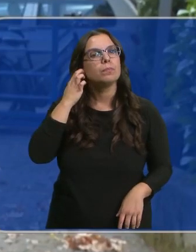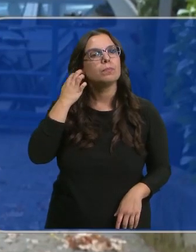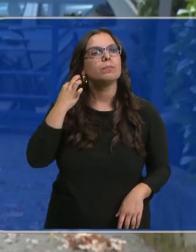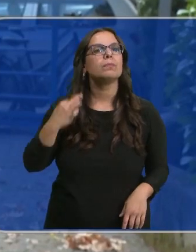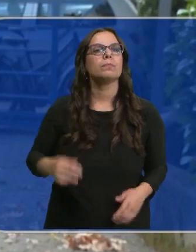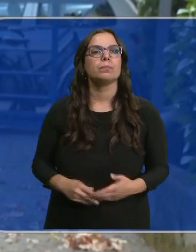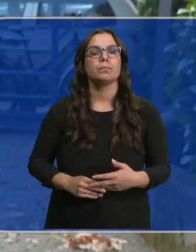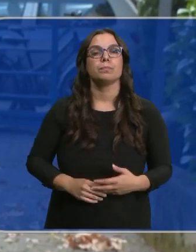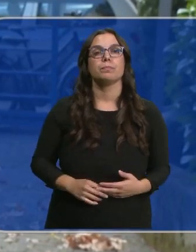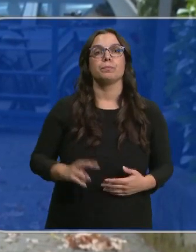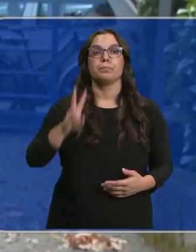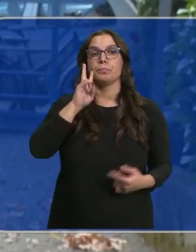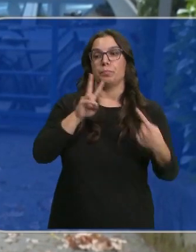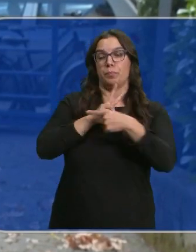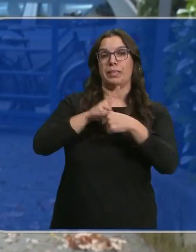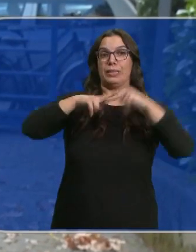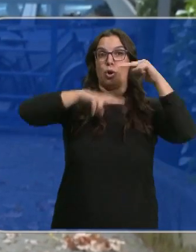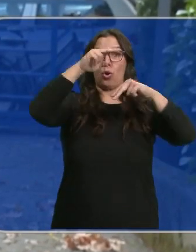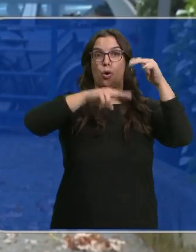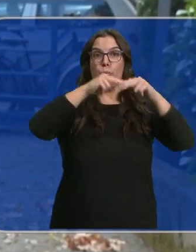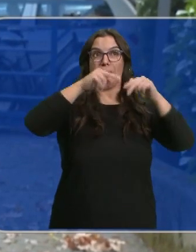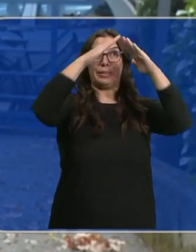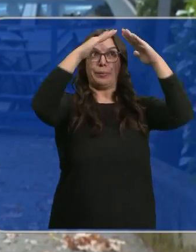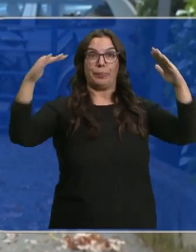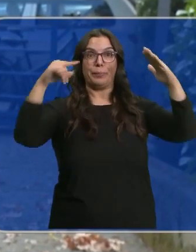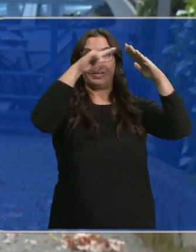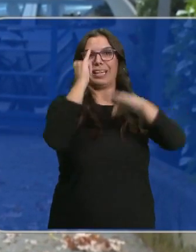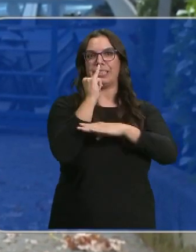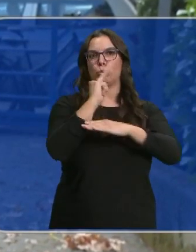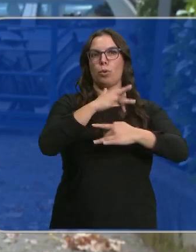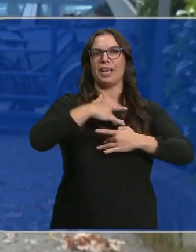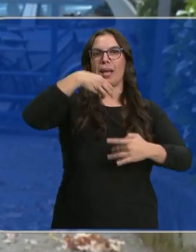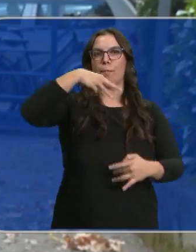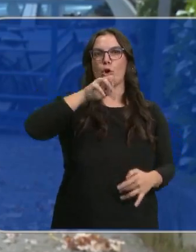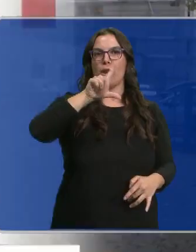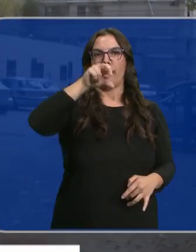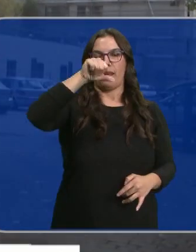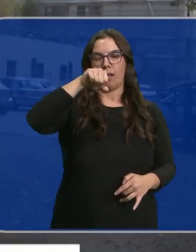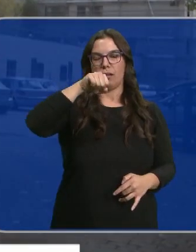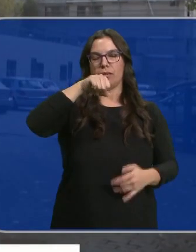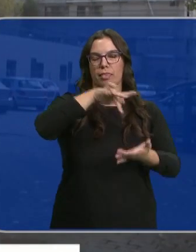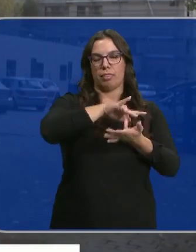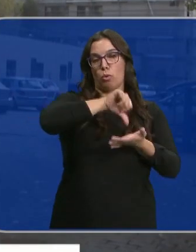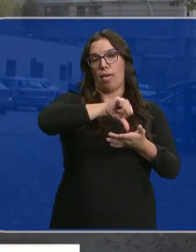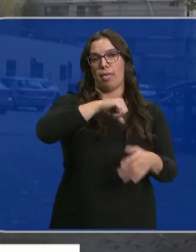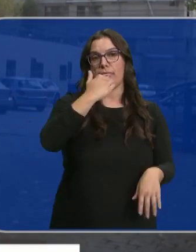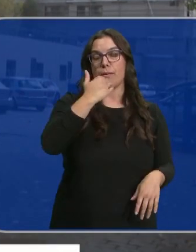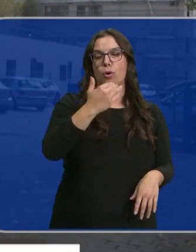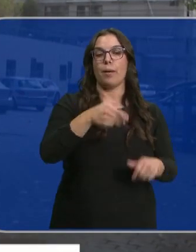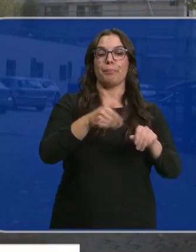Las obras, como ven, en la cubierta de este Instituto María de Molina de la capital zamorana, junto a las